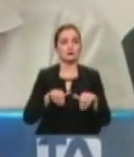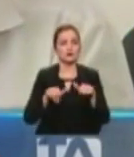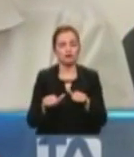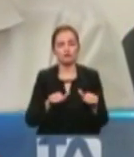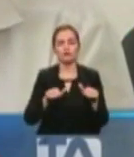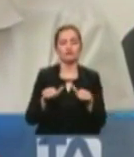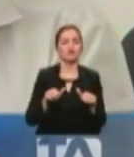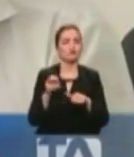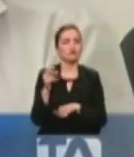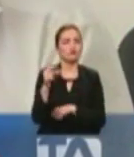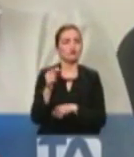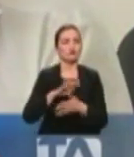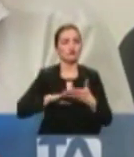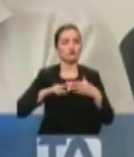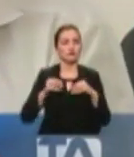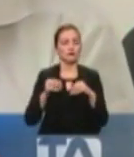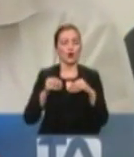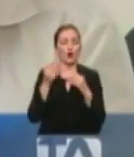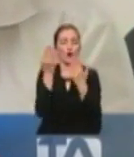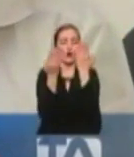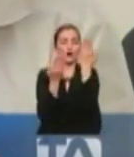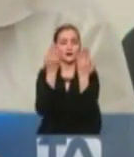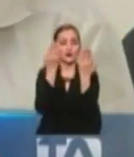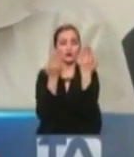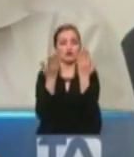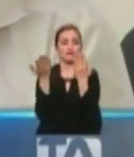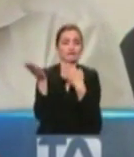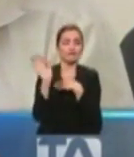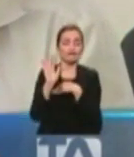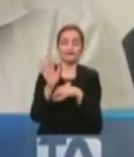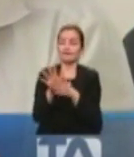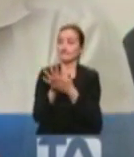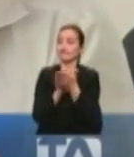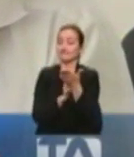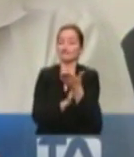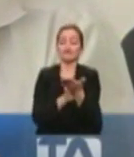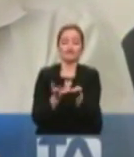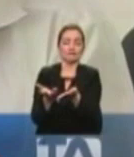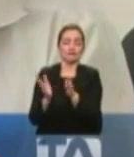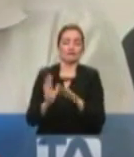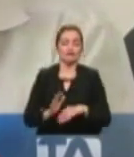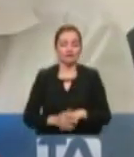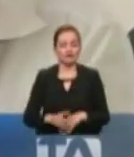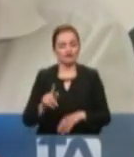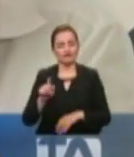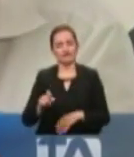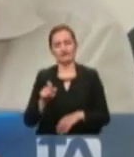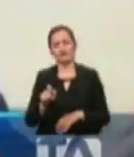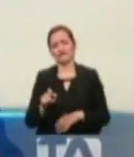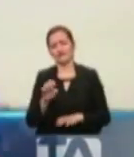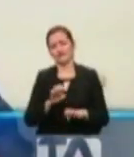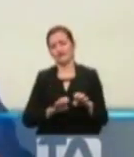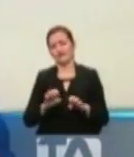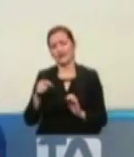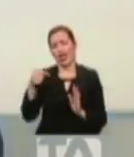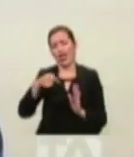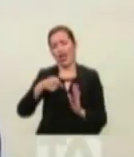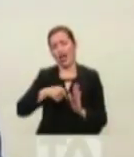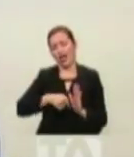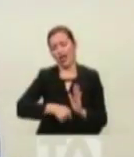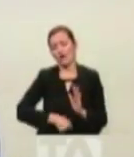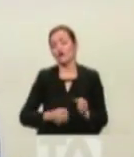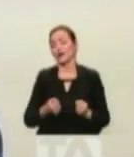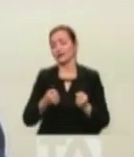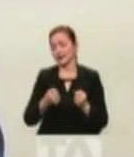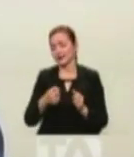Al respecto de la solución vial Guayasamín, yo creo que un proyecto de esa naturaleza requiere muchos estudios. Uno de los grandes errores